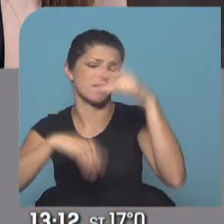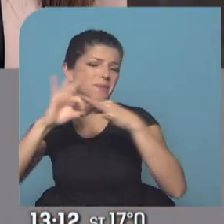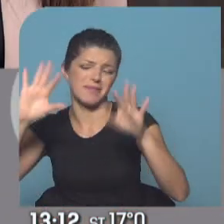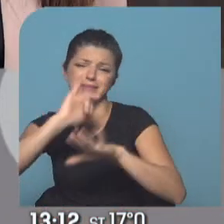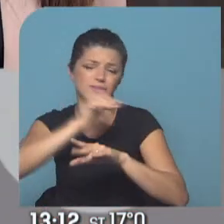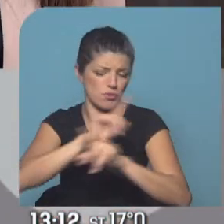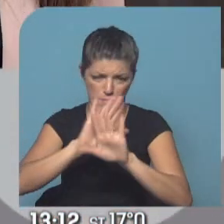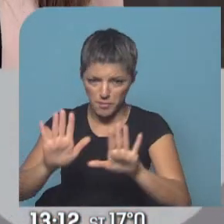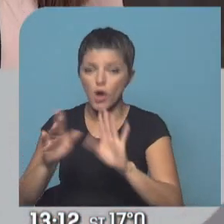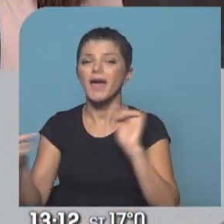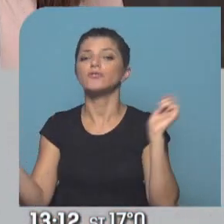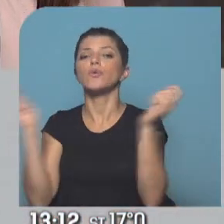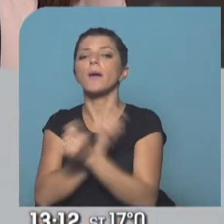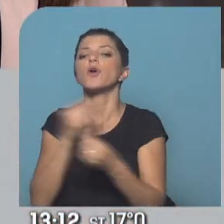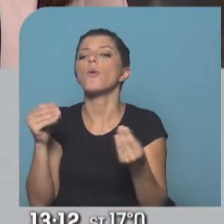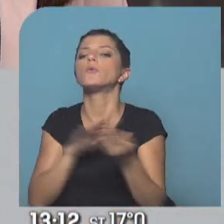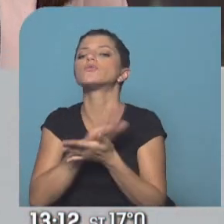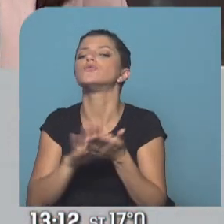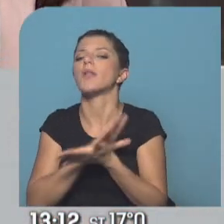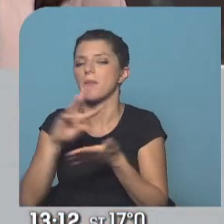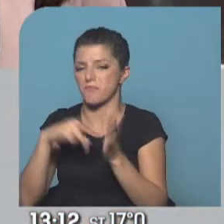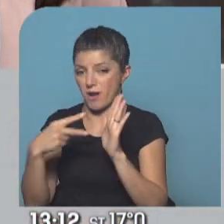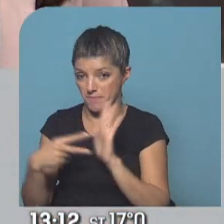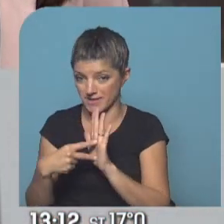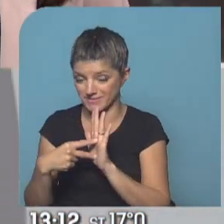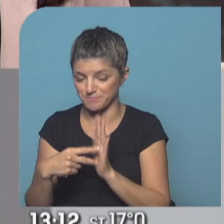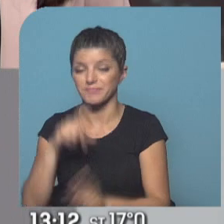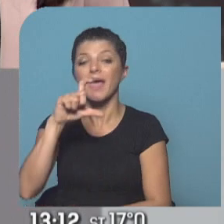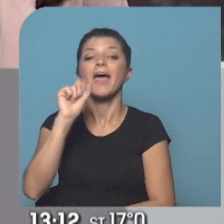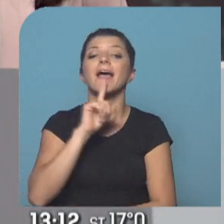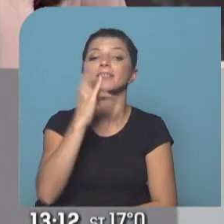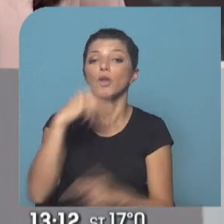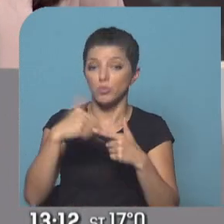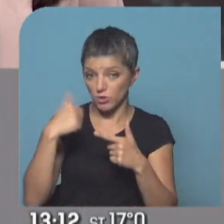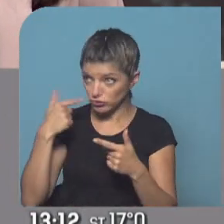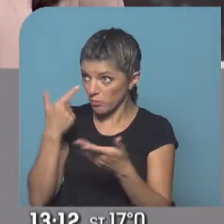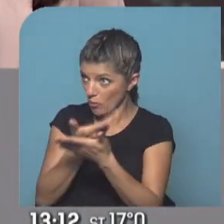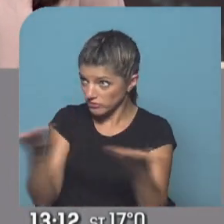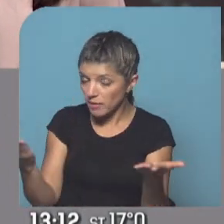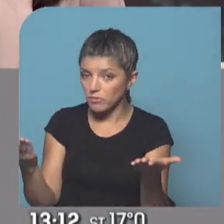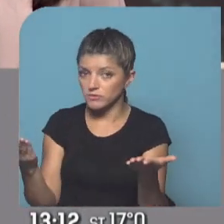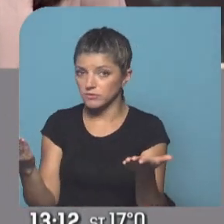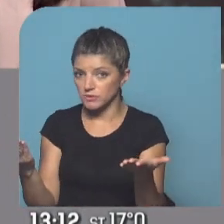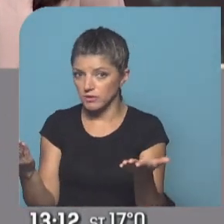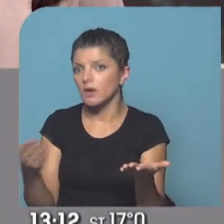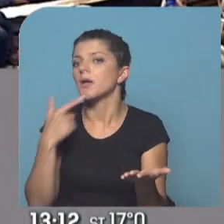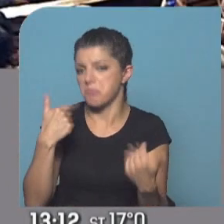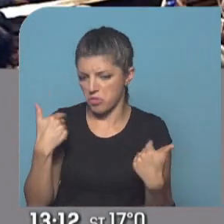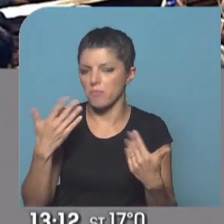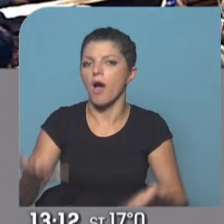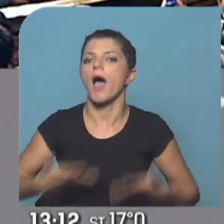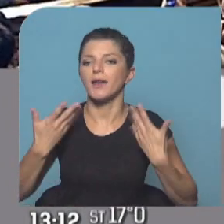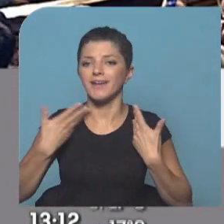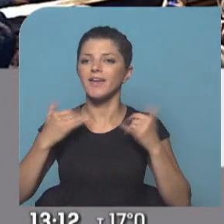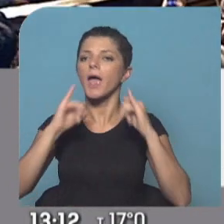independencia, es un cambio de cómo resolver los conflictos. Los catalanes hemos demostrado que se puede hacer alegre, en